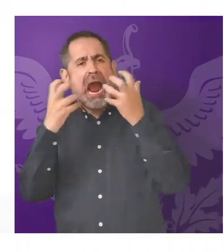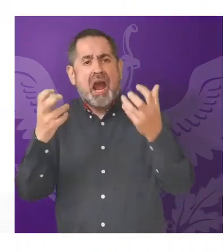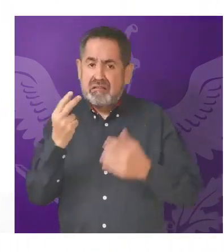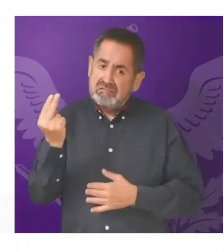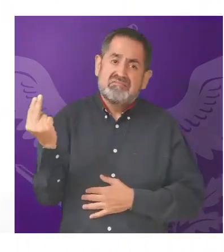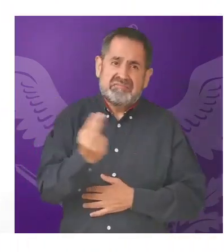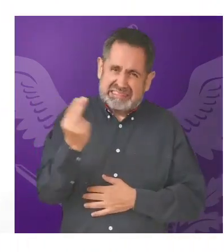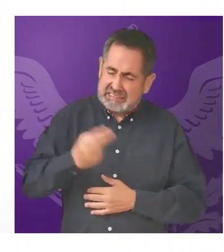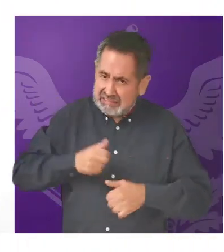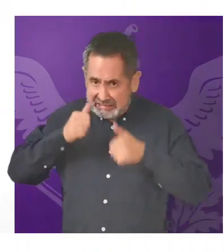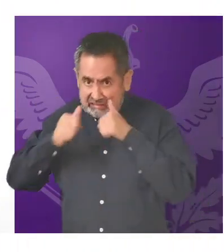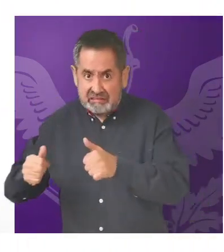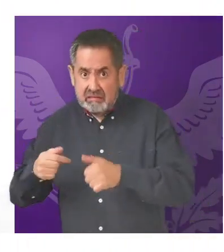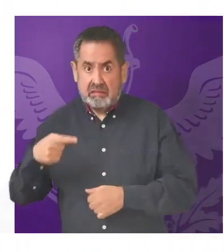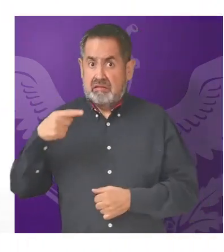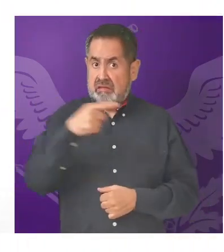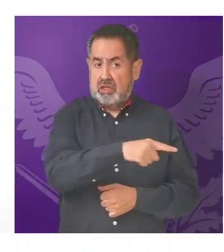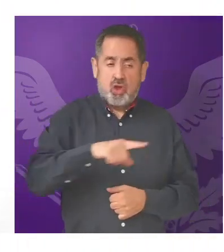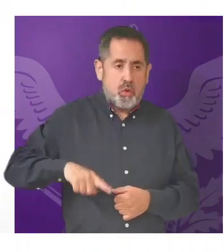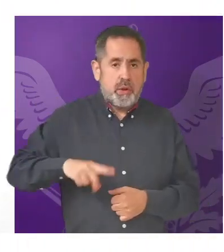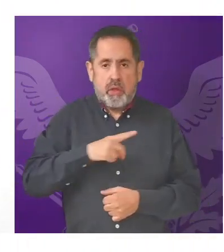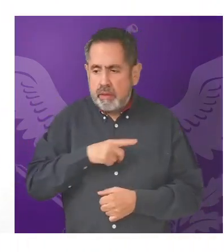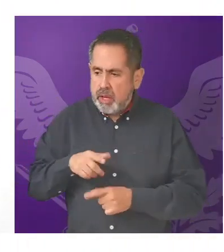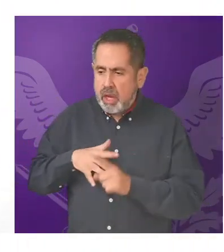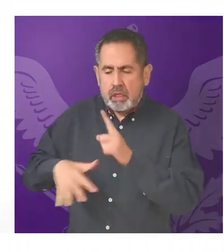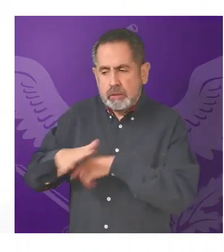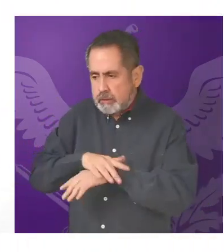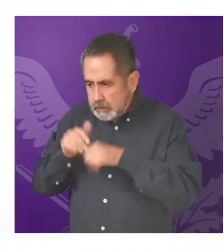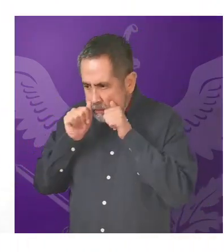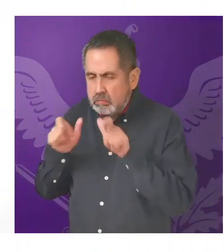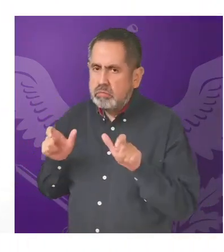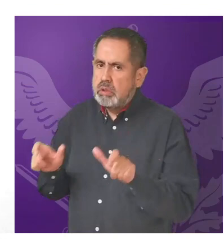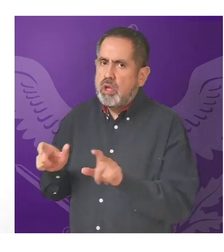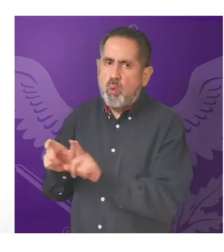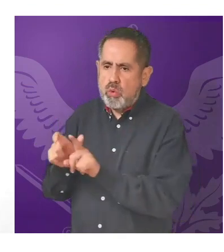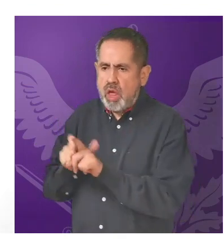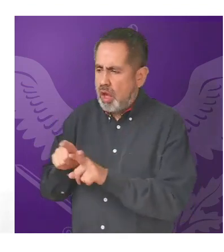de las mujeres son necesarias y el Estado debe garantizar